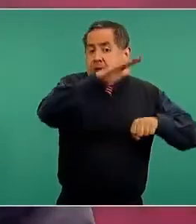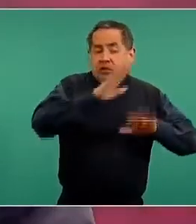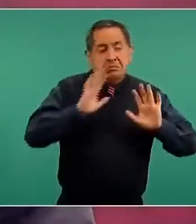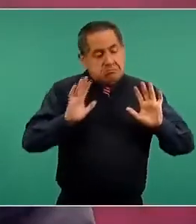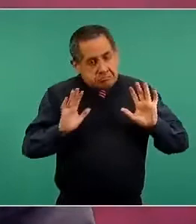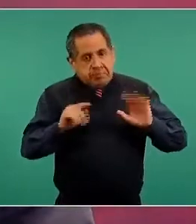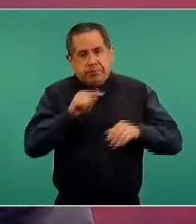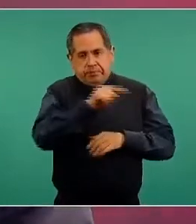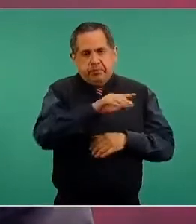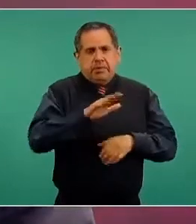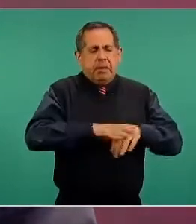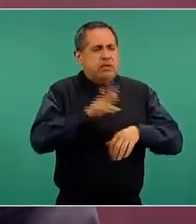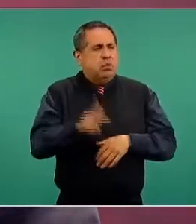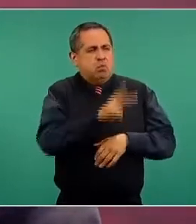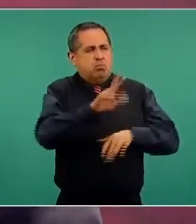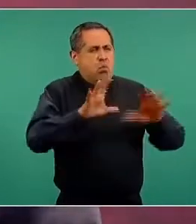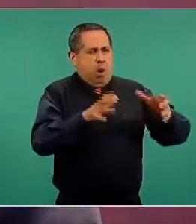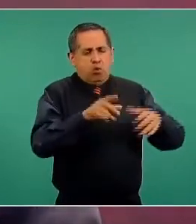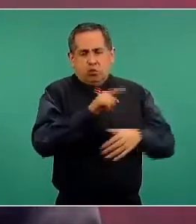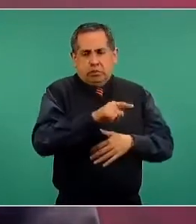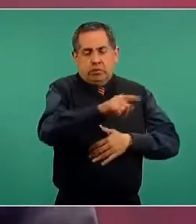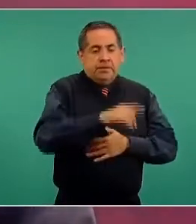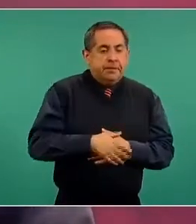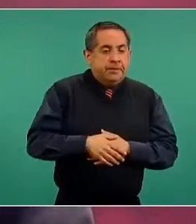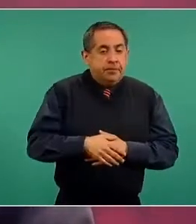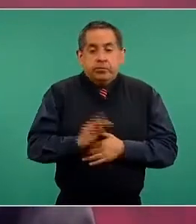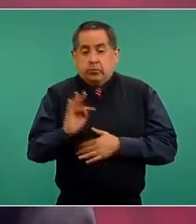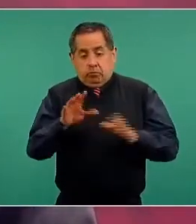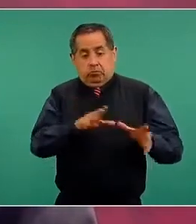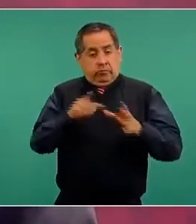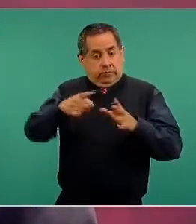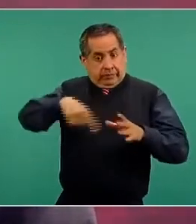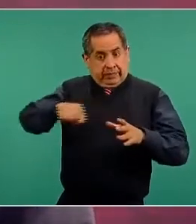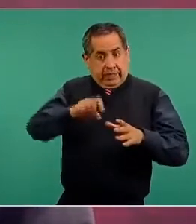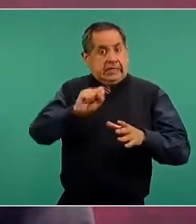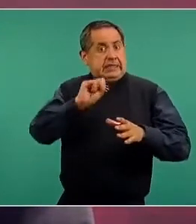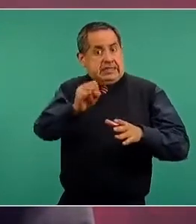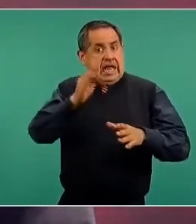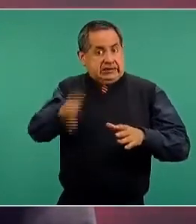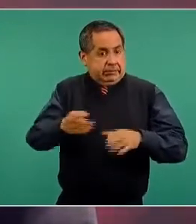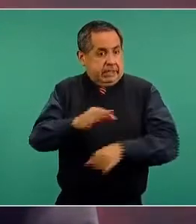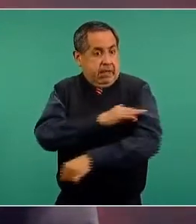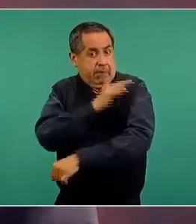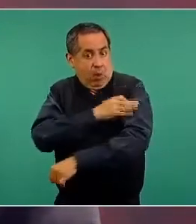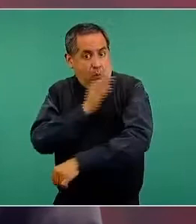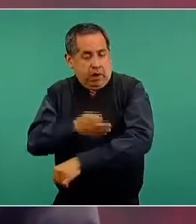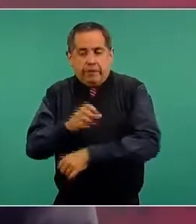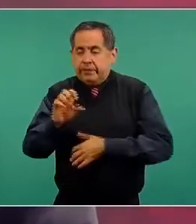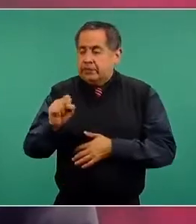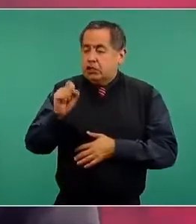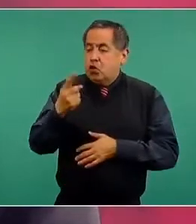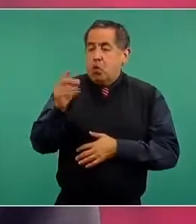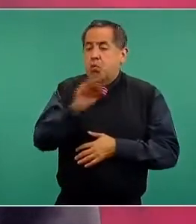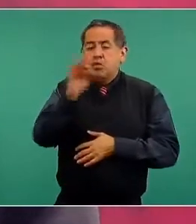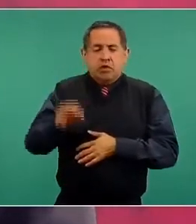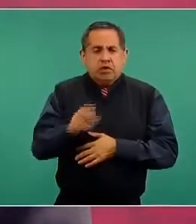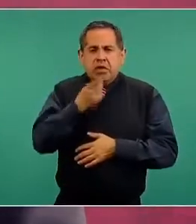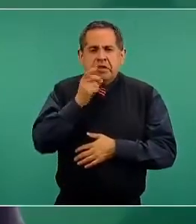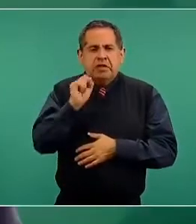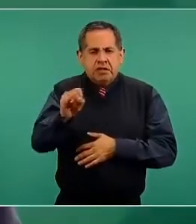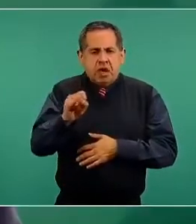principalmente en el ámbito rural. De quienes aceptan la vacuna, 61%, además de que la aceptan,